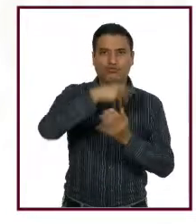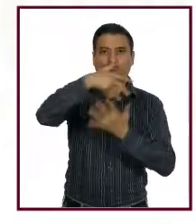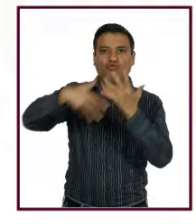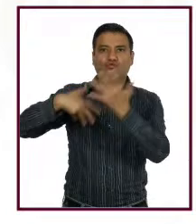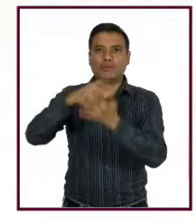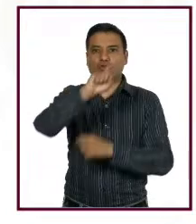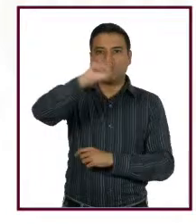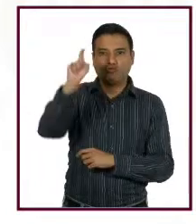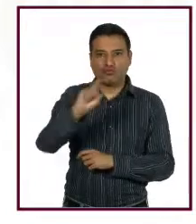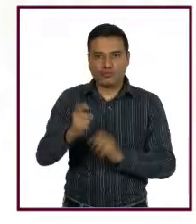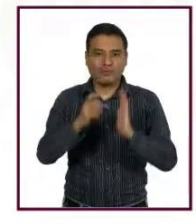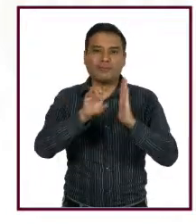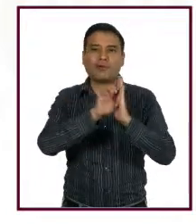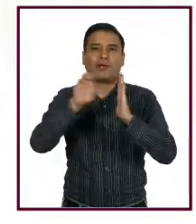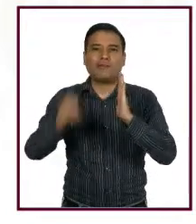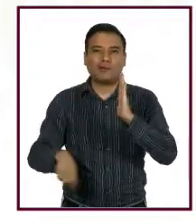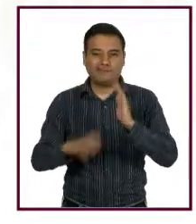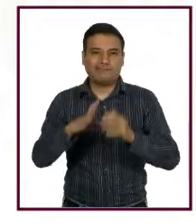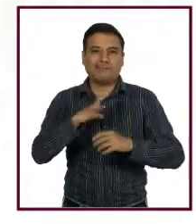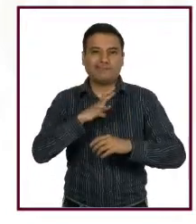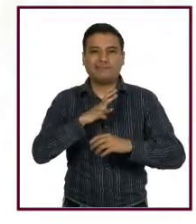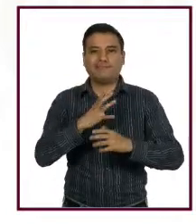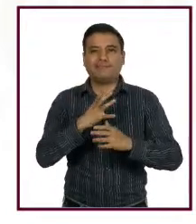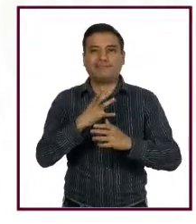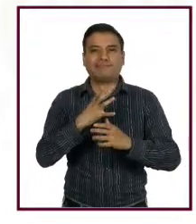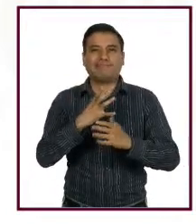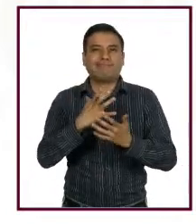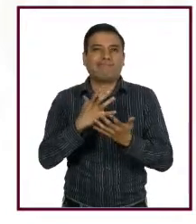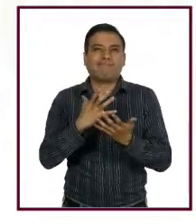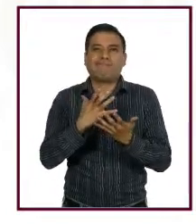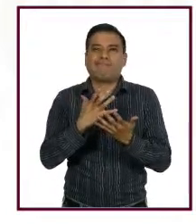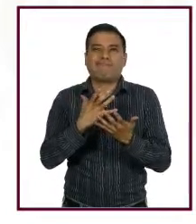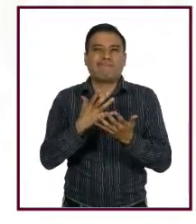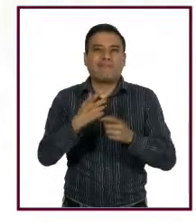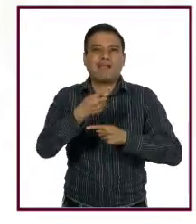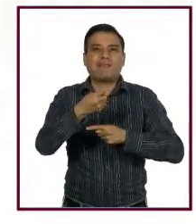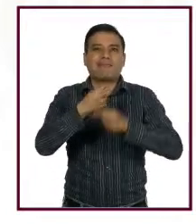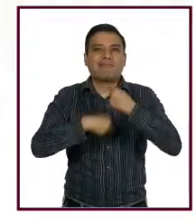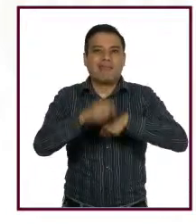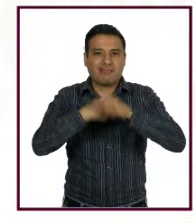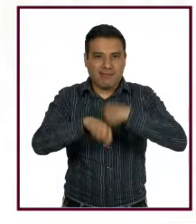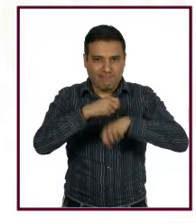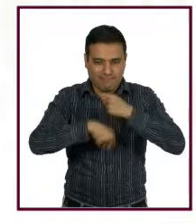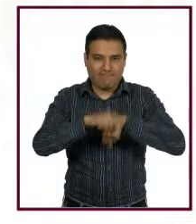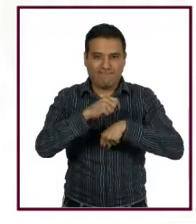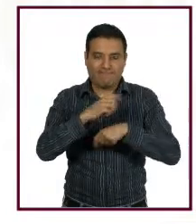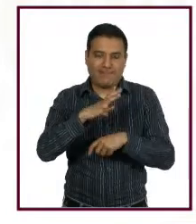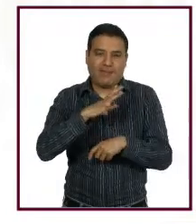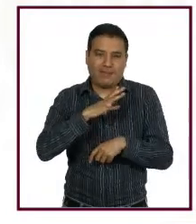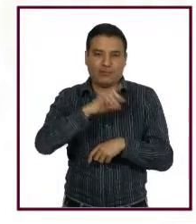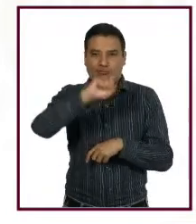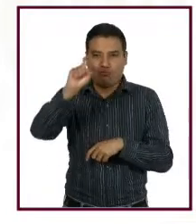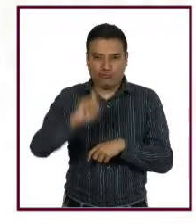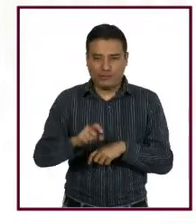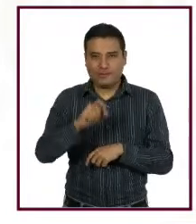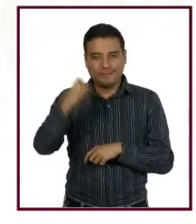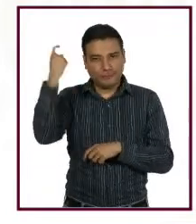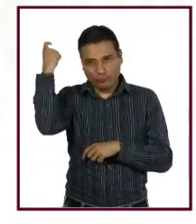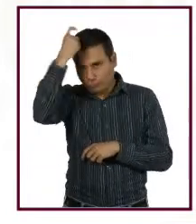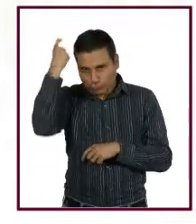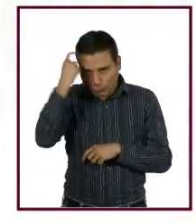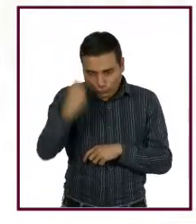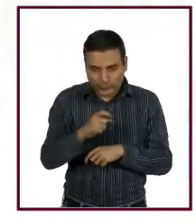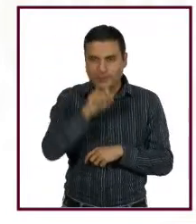los que encontramos comúnmente en las tiendas de autoservicio, spray para el cabello,